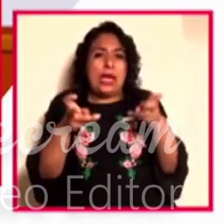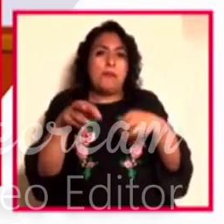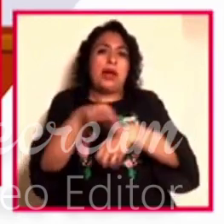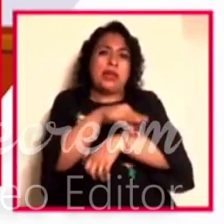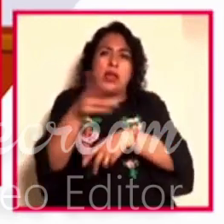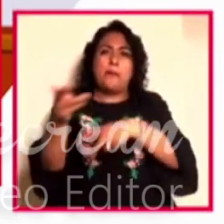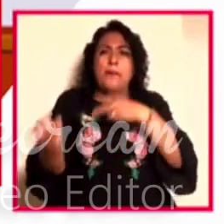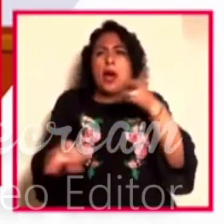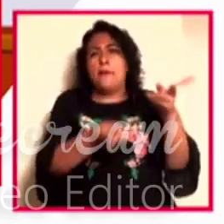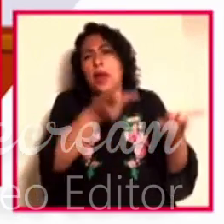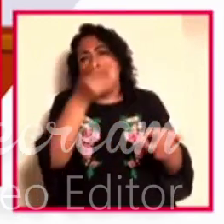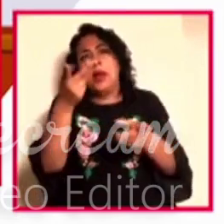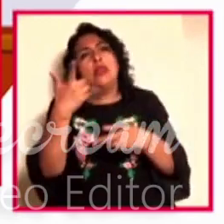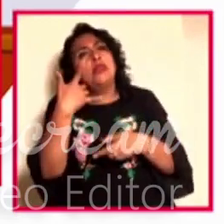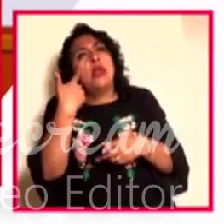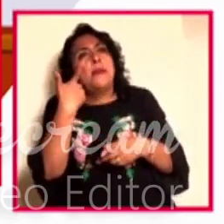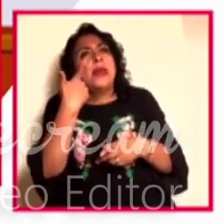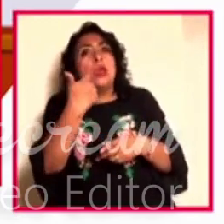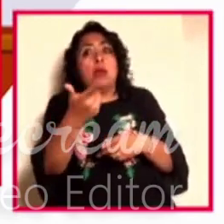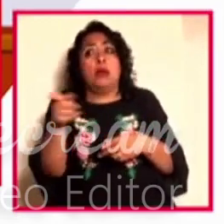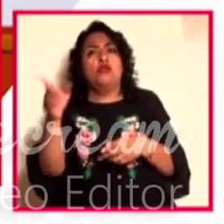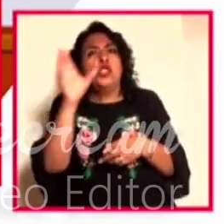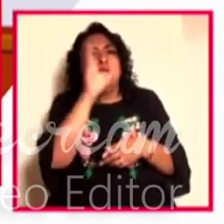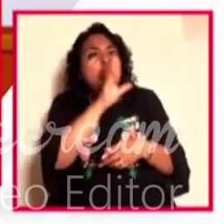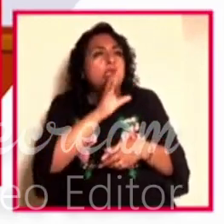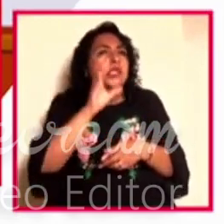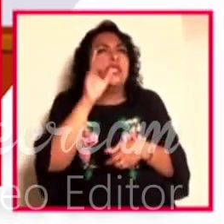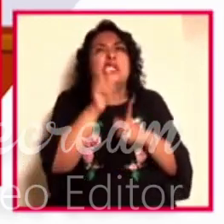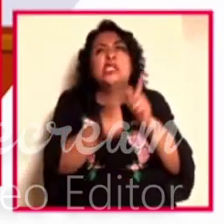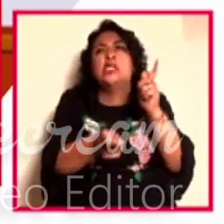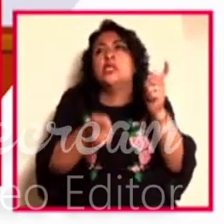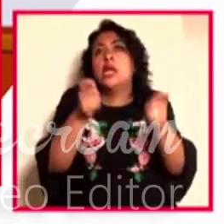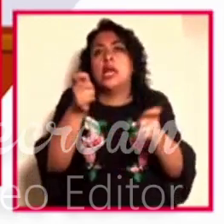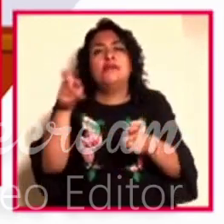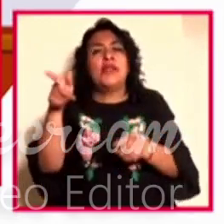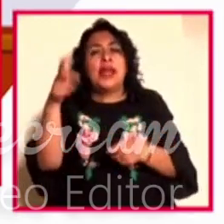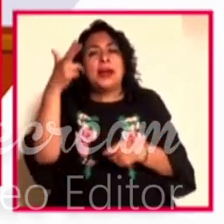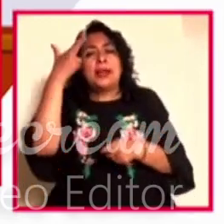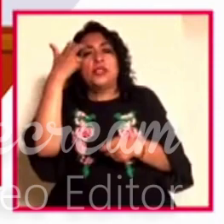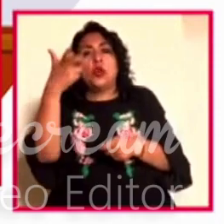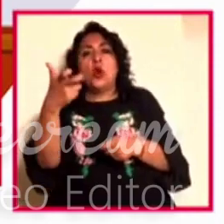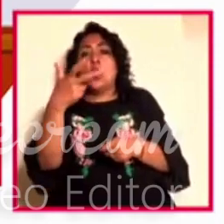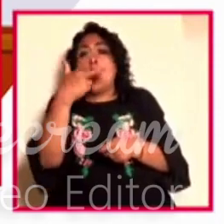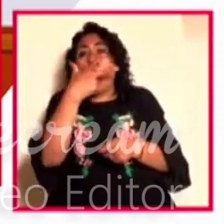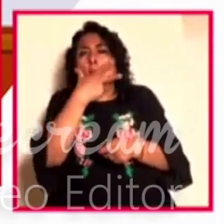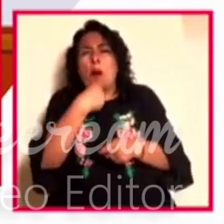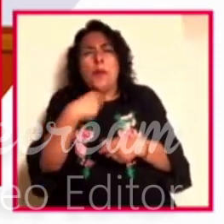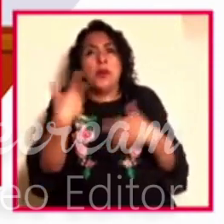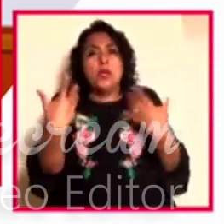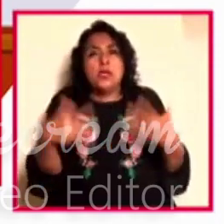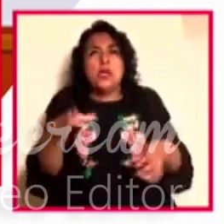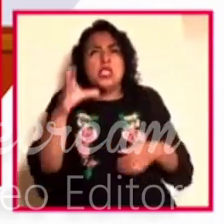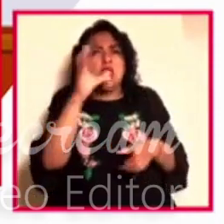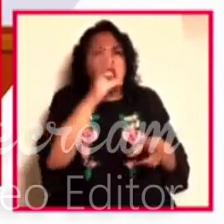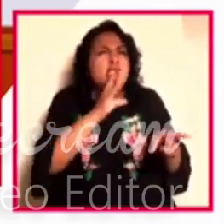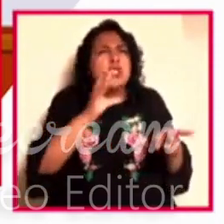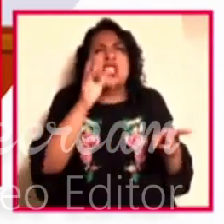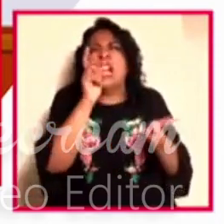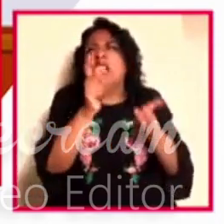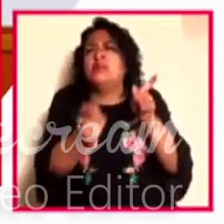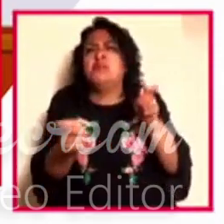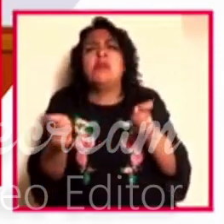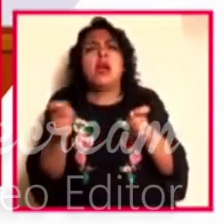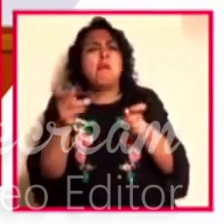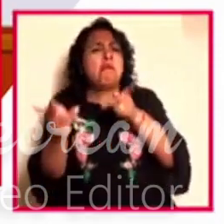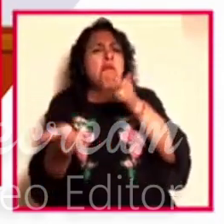y apreciaba. Sobre todo era muy curioso, lo que tú dices es exacto, era un hombre de una enorme sed de curiosidad y tenía la humildad de preguntar de lo que